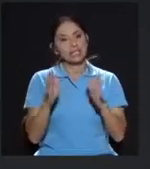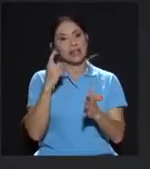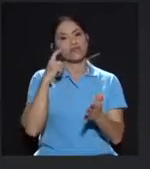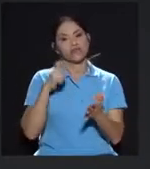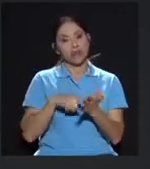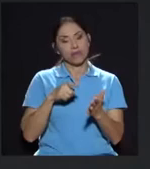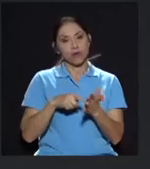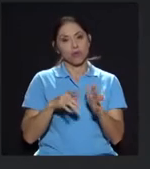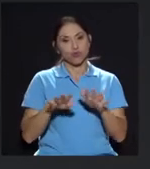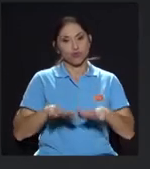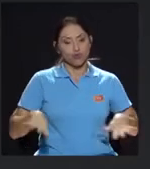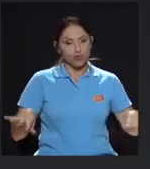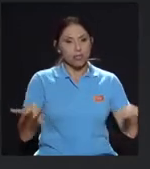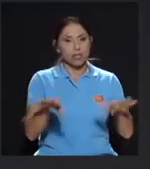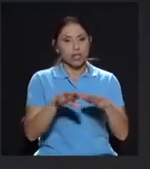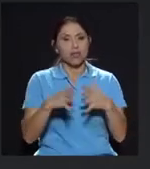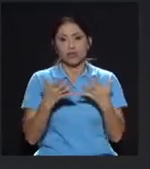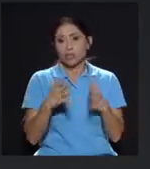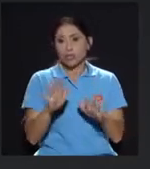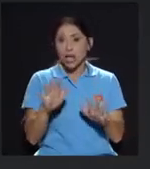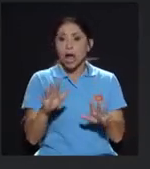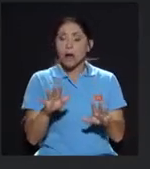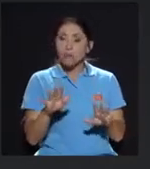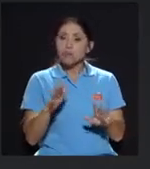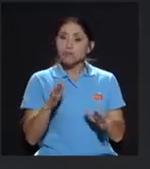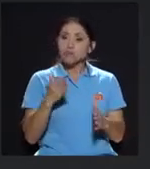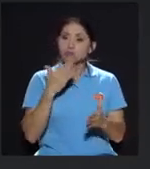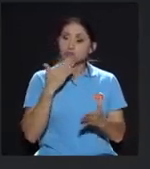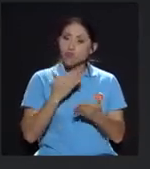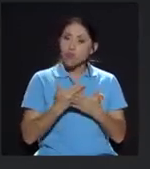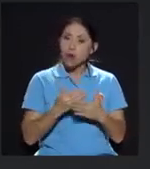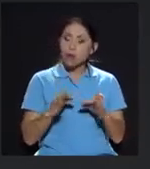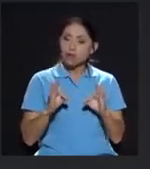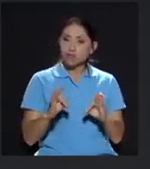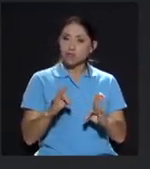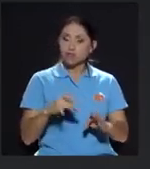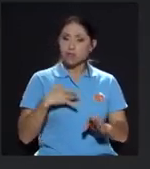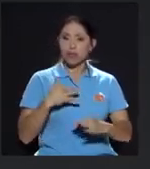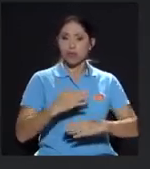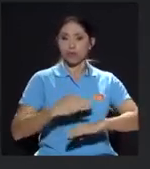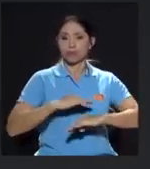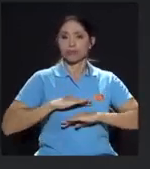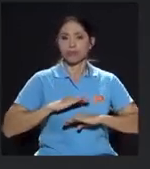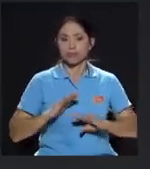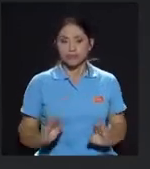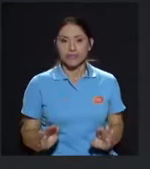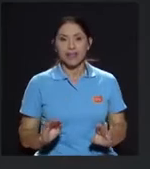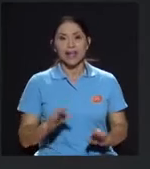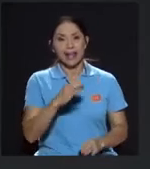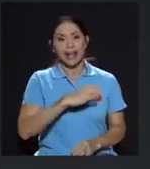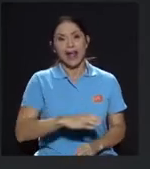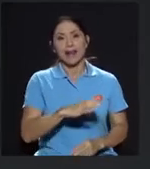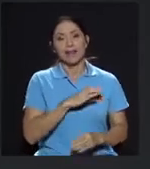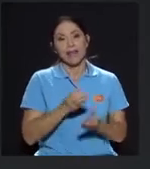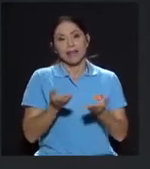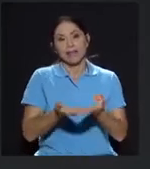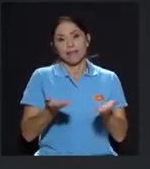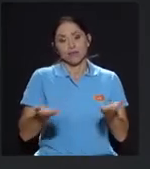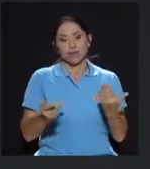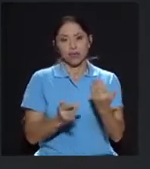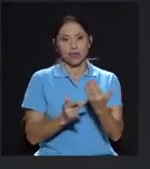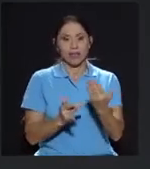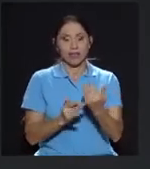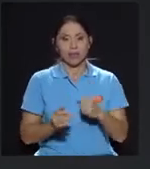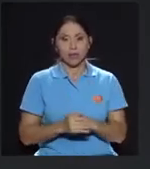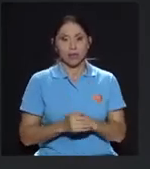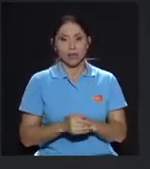reconoce en el mercado y que me ha encontrado con muy buena satisfacción es la calidad del recurso técnico que tiene el personal que